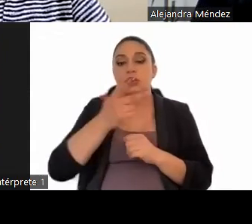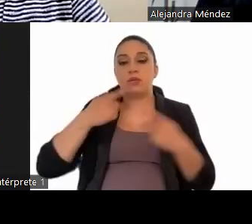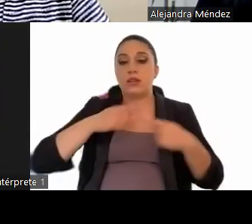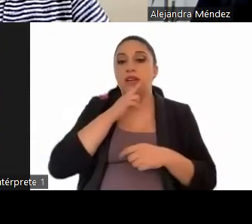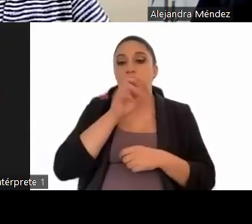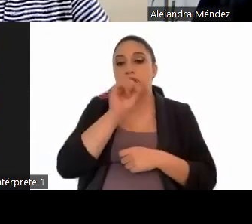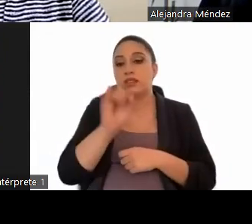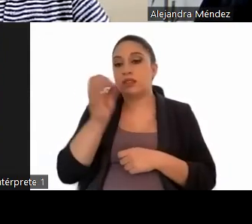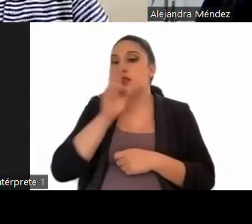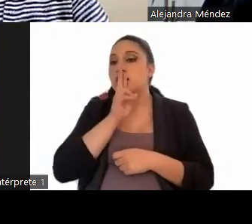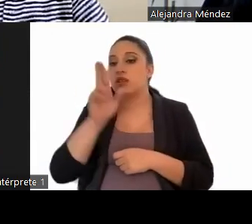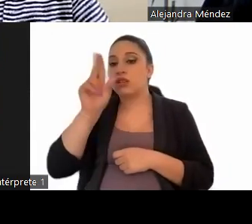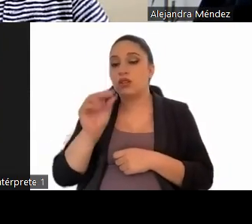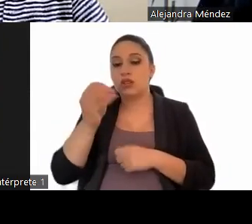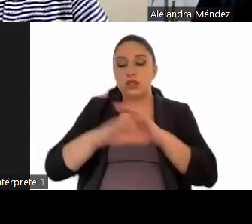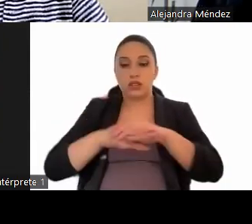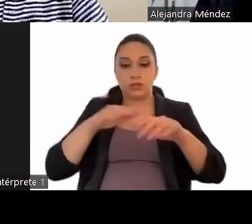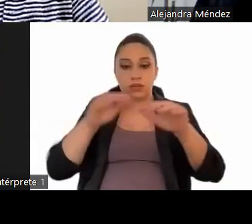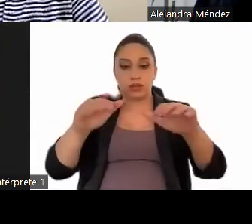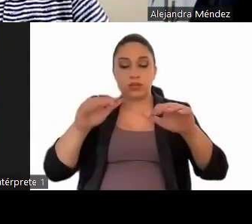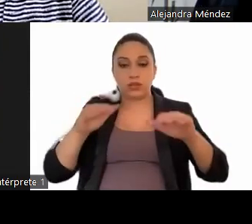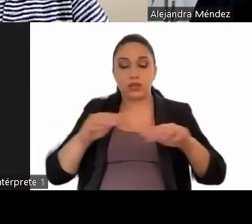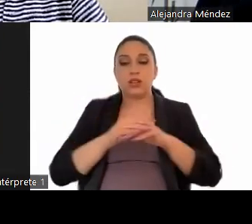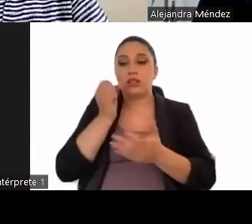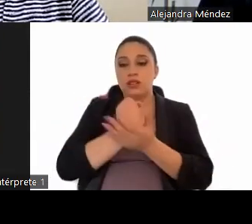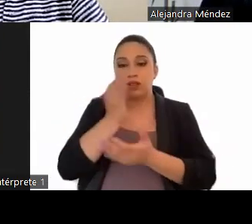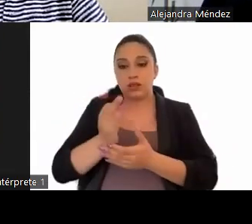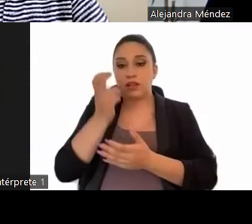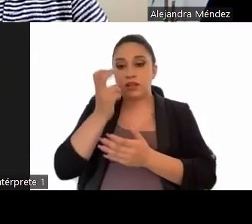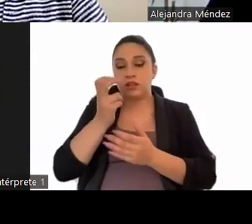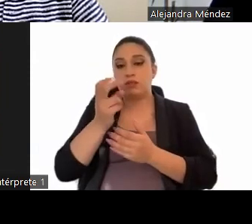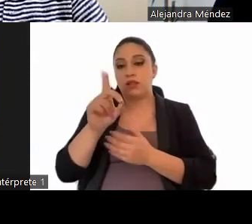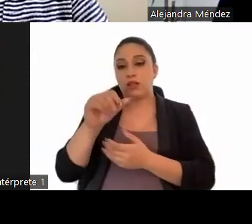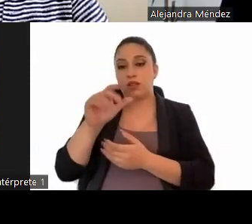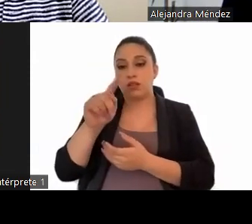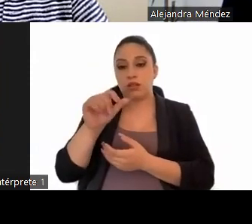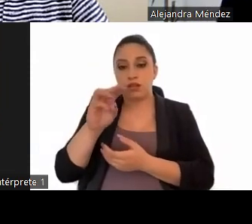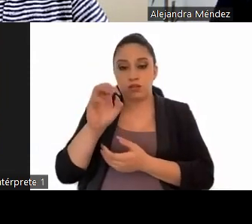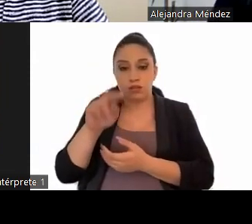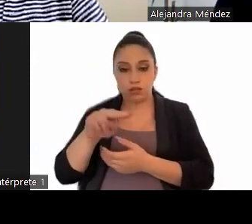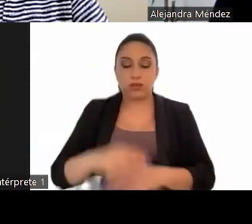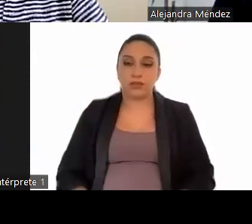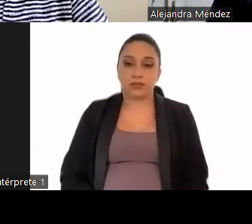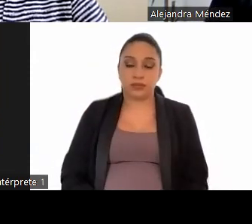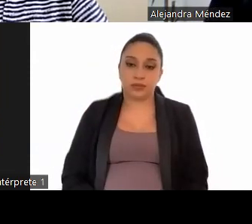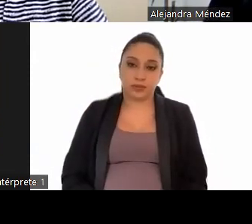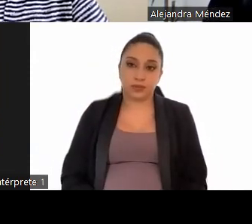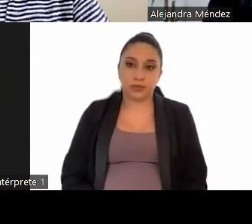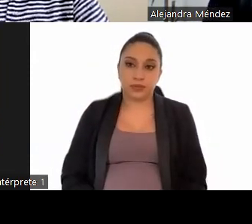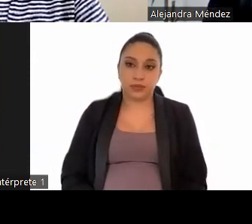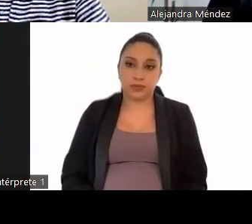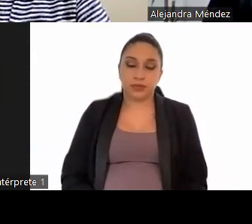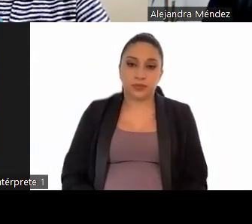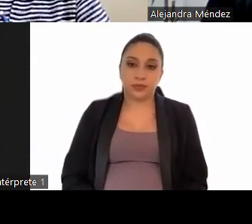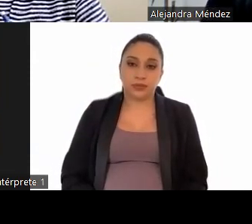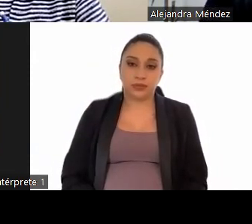0 contra y 0 abstenciones, por lo que se aprueba el dictamen de referencia. Gracias, diputada Alejandra.